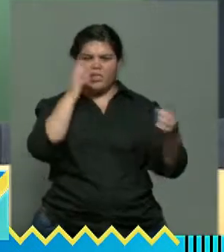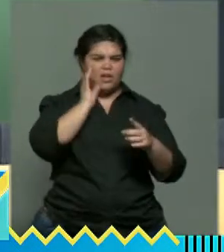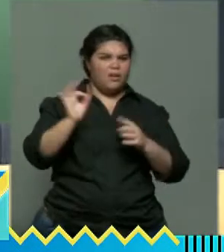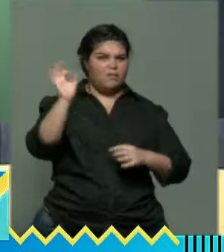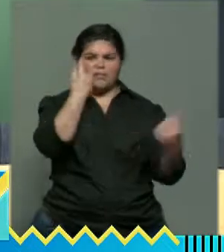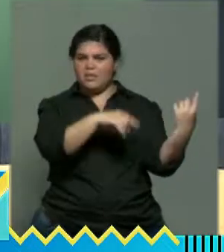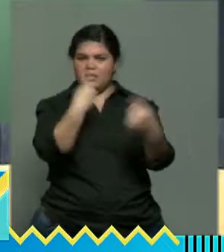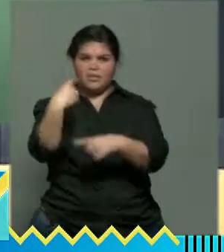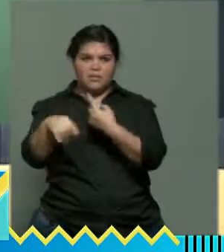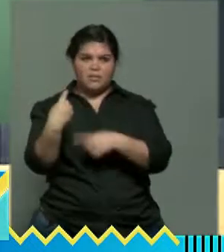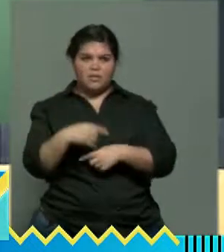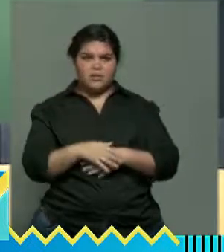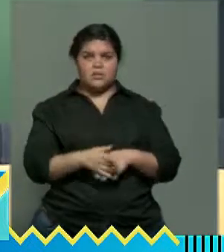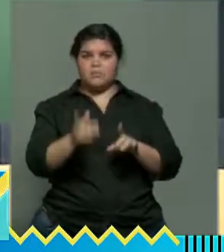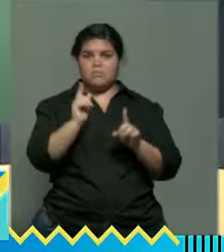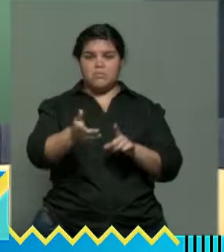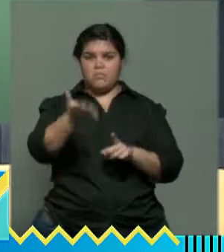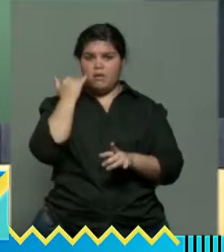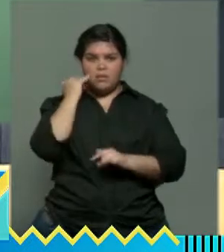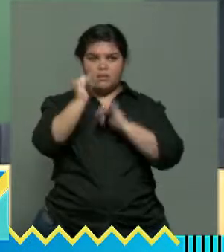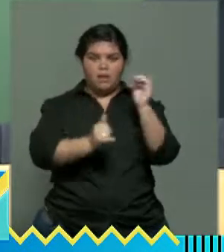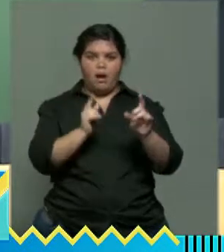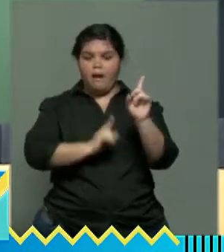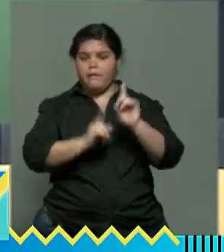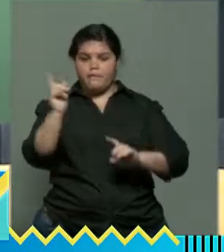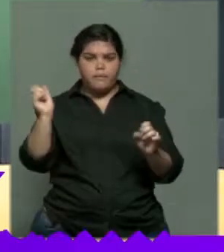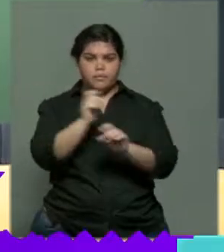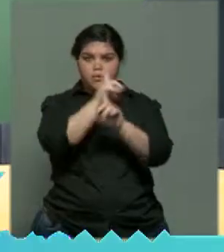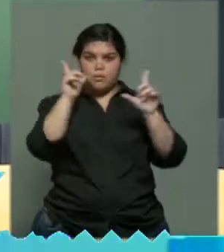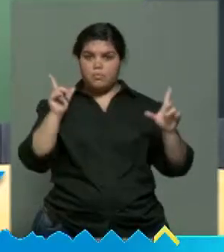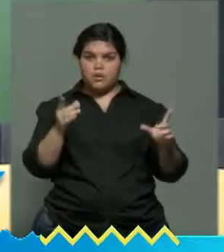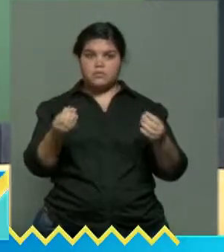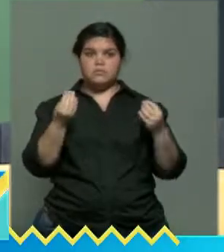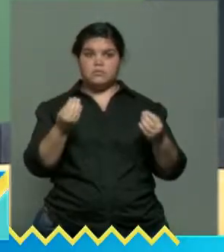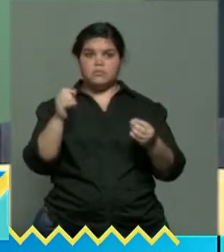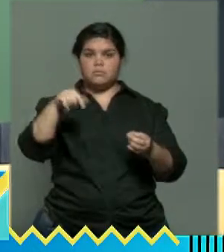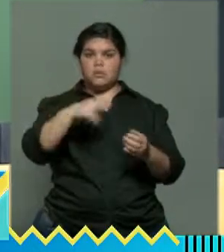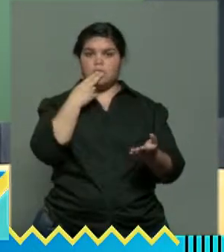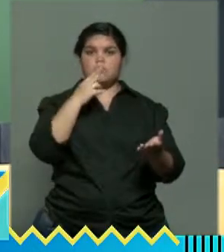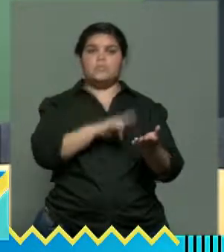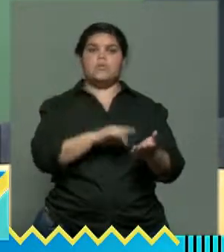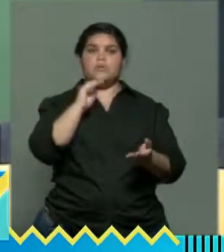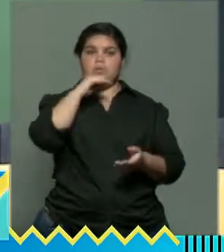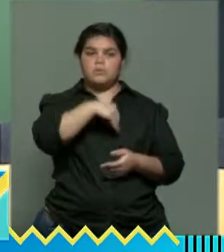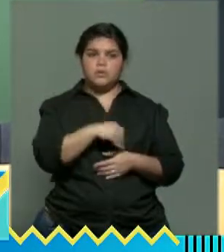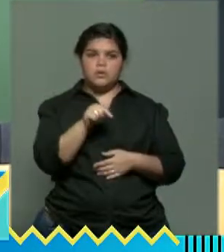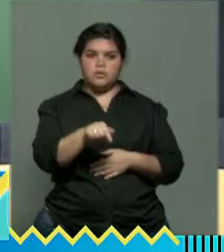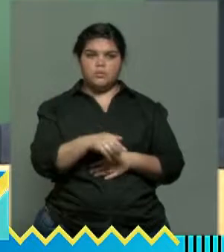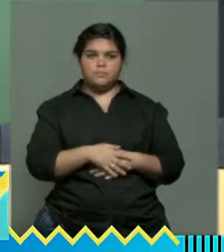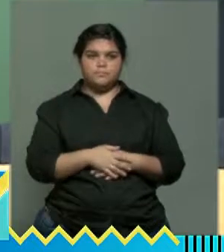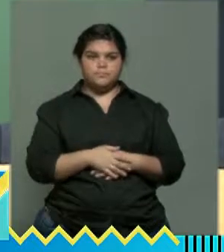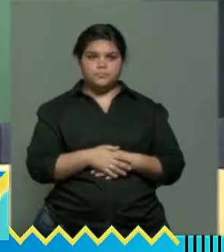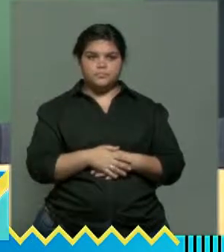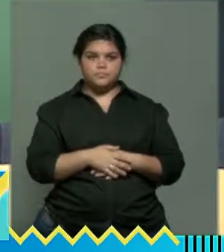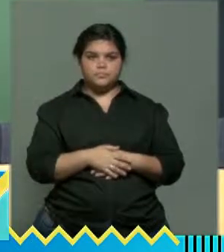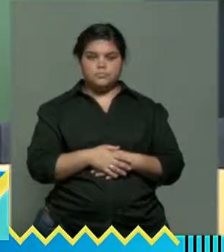cerrando el bloque, de que a muchos nos ha tomado por sorpresa esto del supuesto impuesto al vino que se puede llegar a implementar, pero